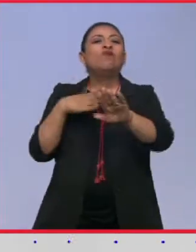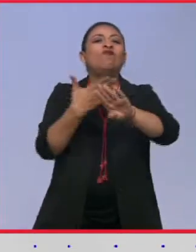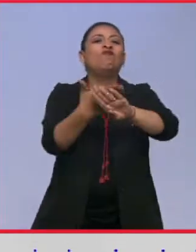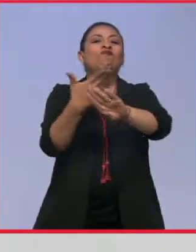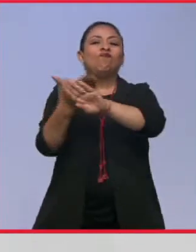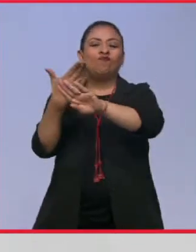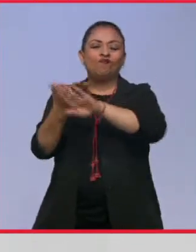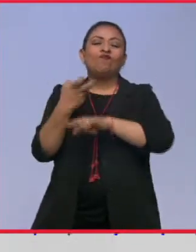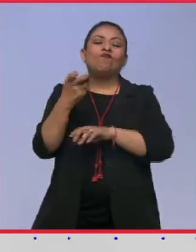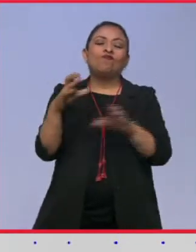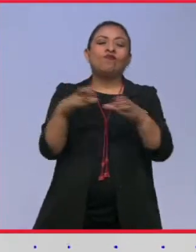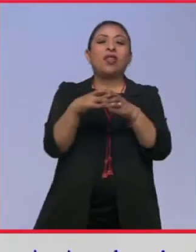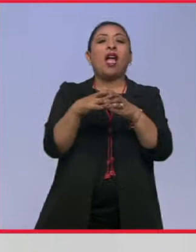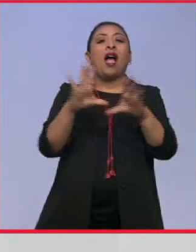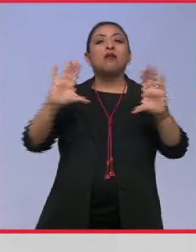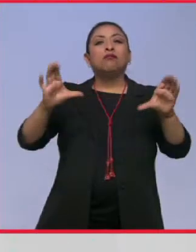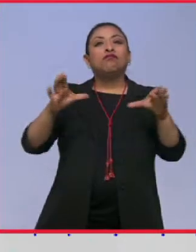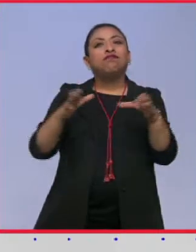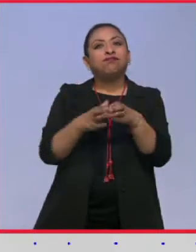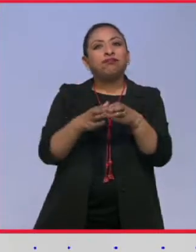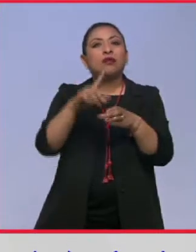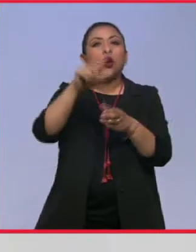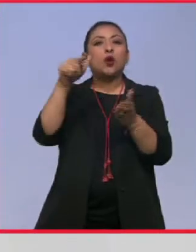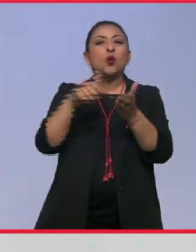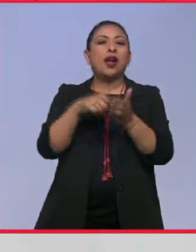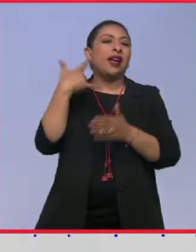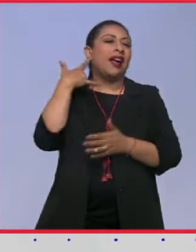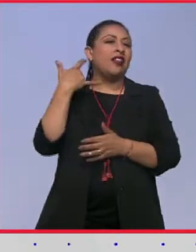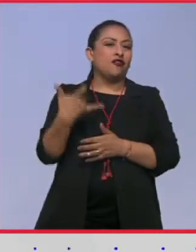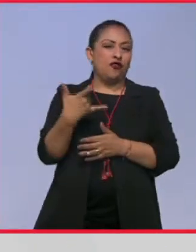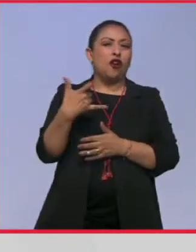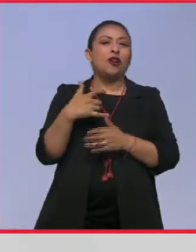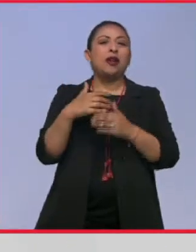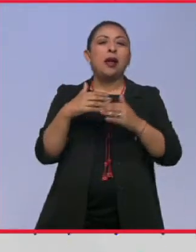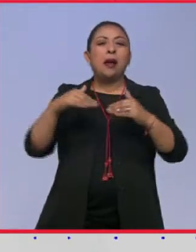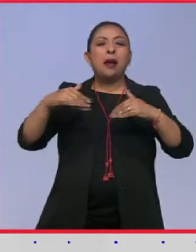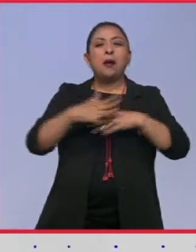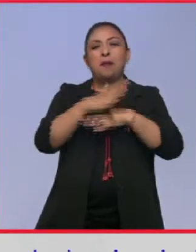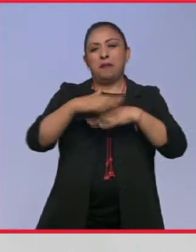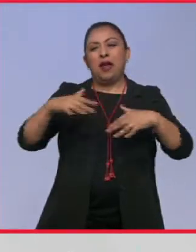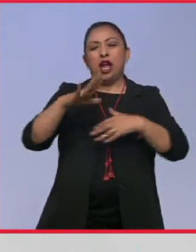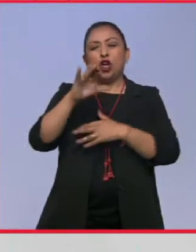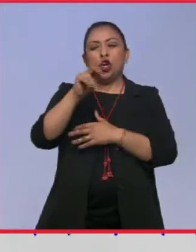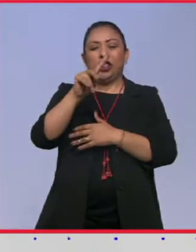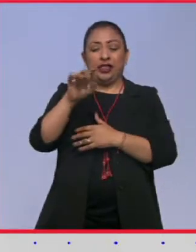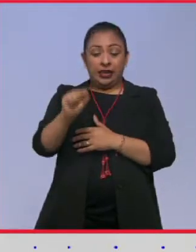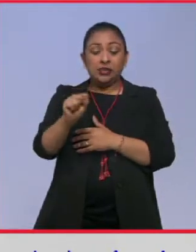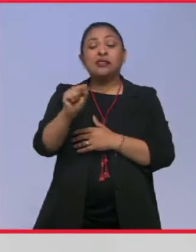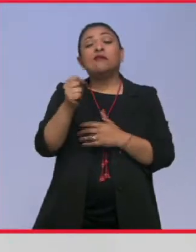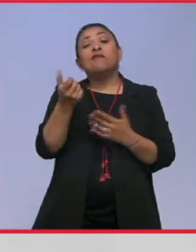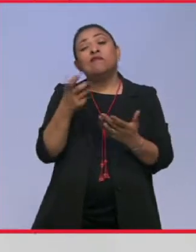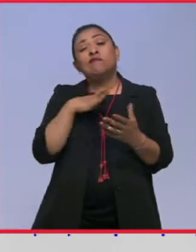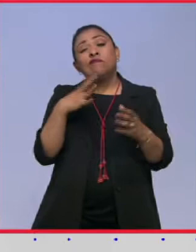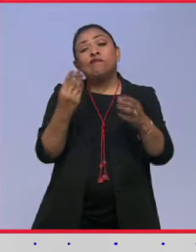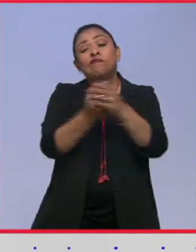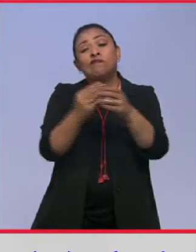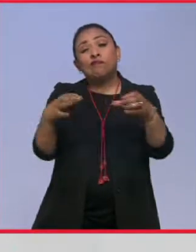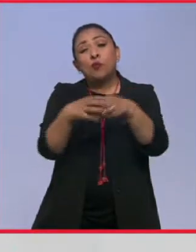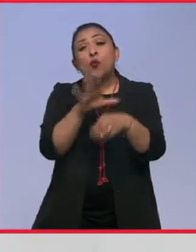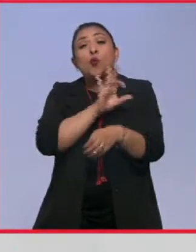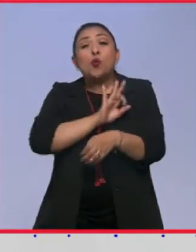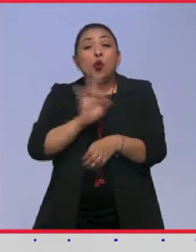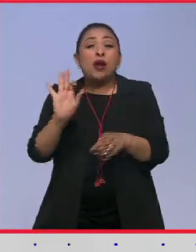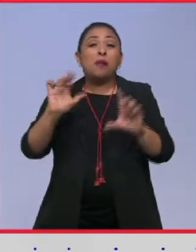Efectivamente, esta es una especie que es endémica del Golfo de California, del Mar del Cortés, una especie que pues podría